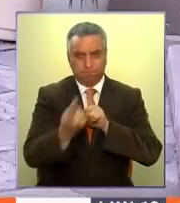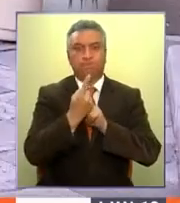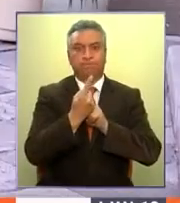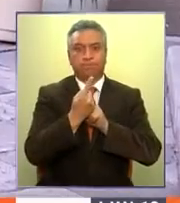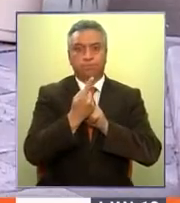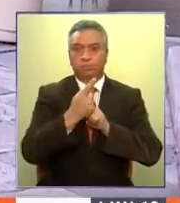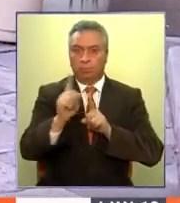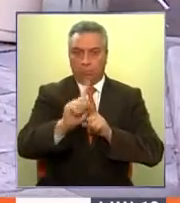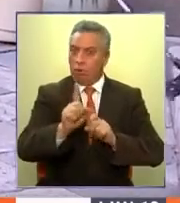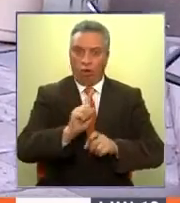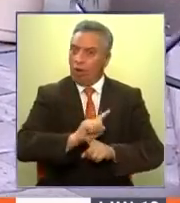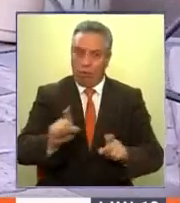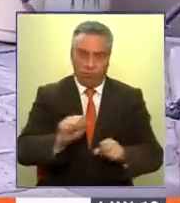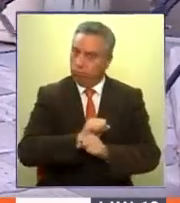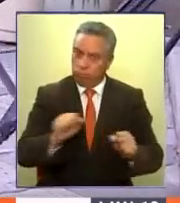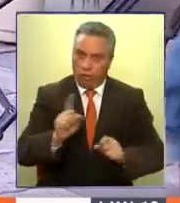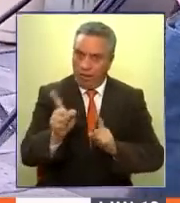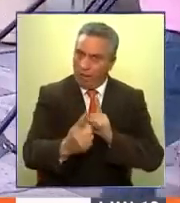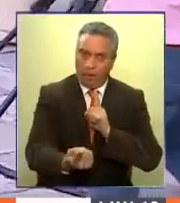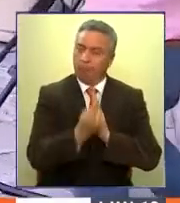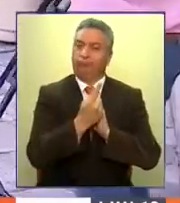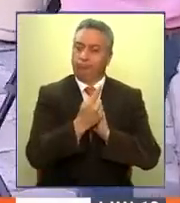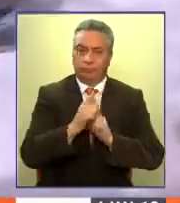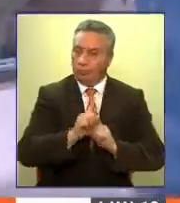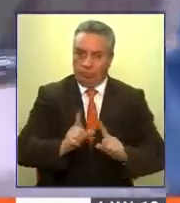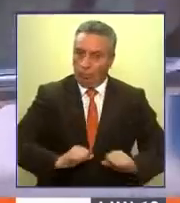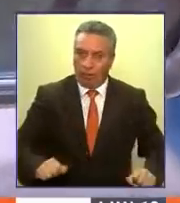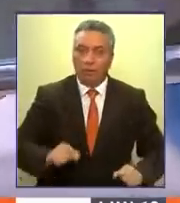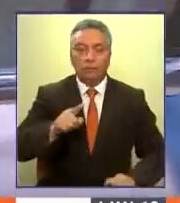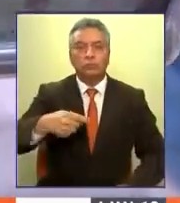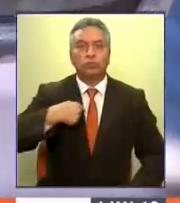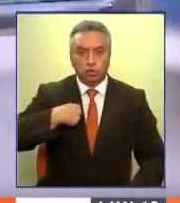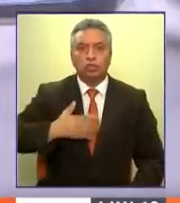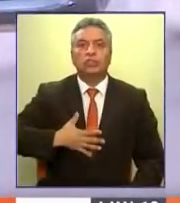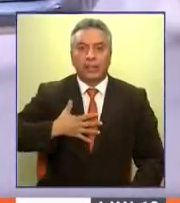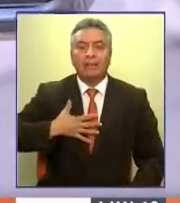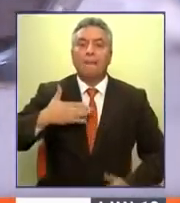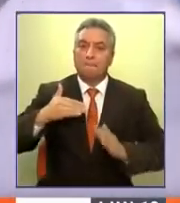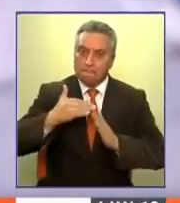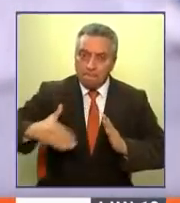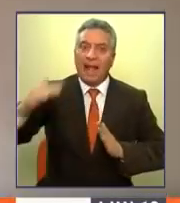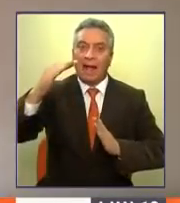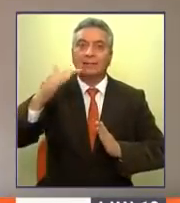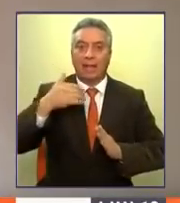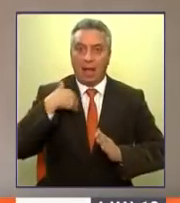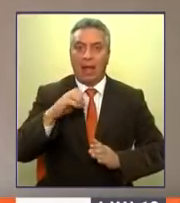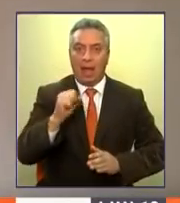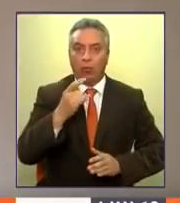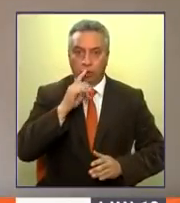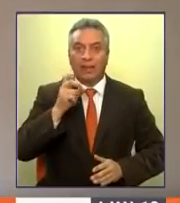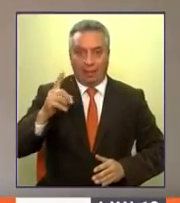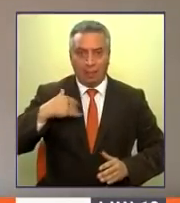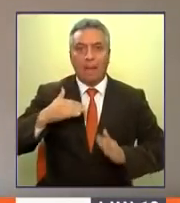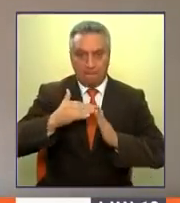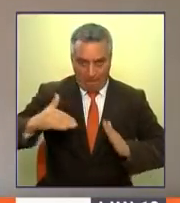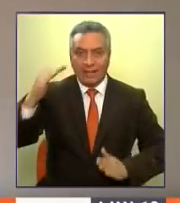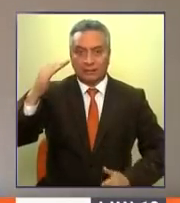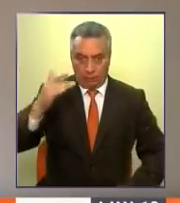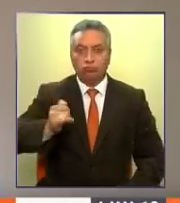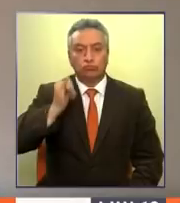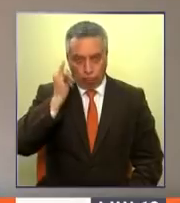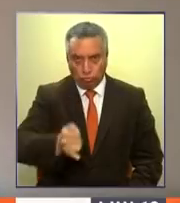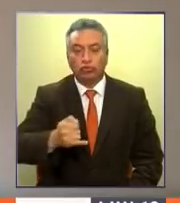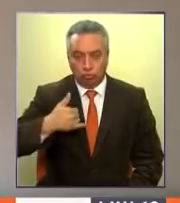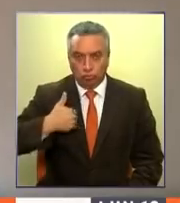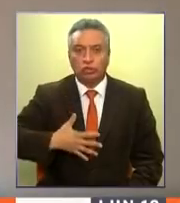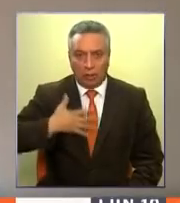indebida. Gutiérrez además reafirmó que se siente más autoridad que los funcionarios que lo fiscalizaron. ¿Yo me siento más autoridad? Sí, me siento más autoridad.